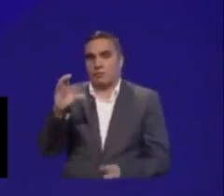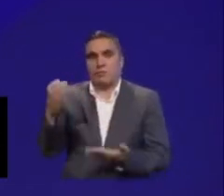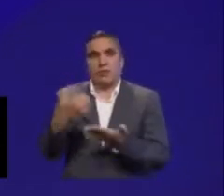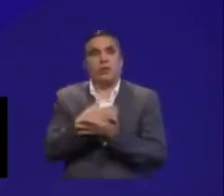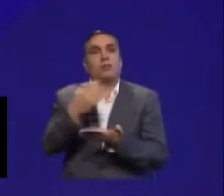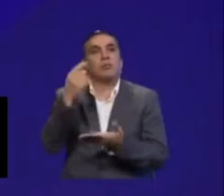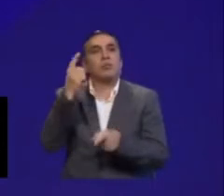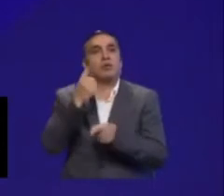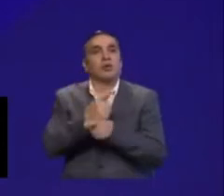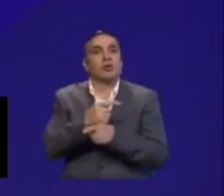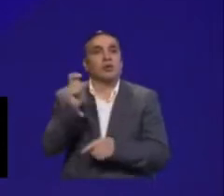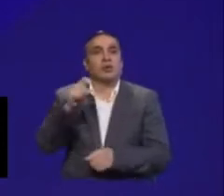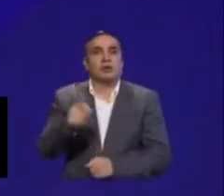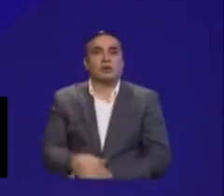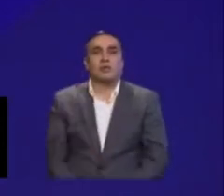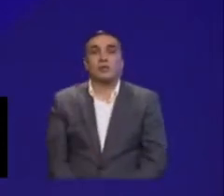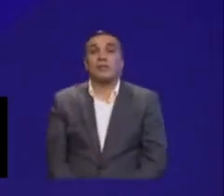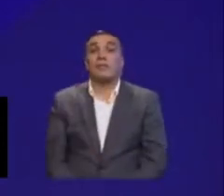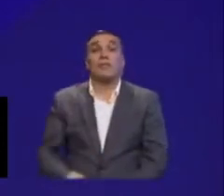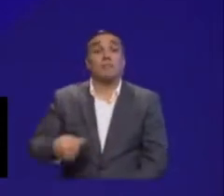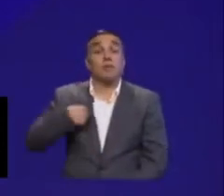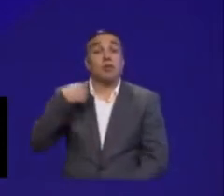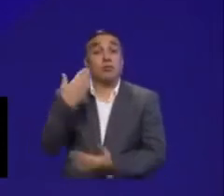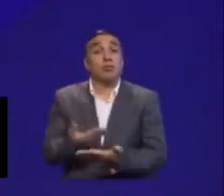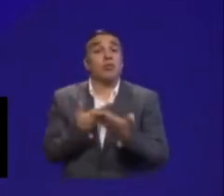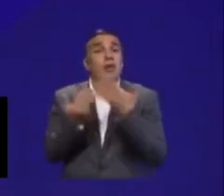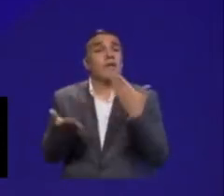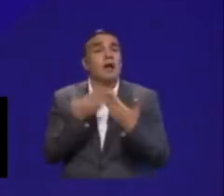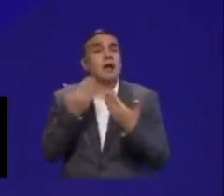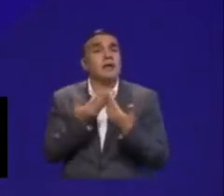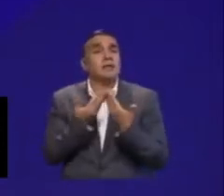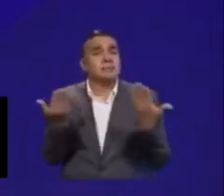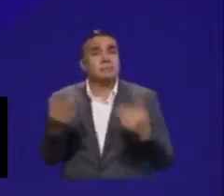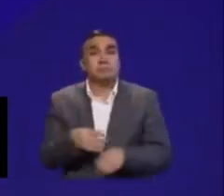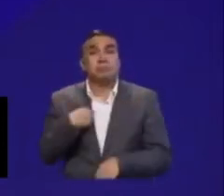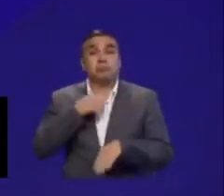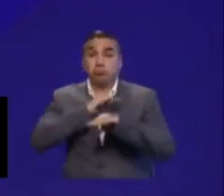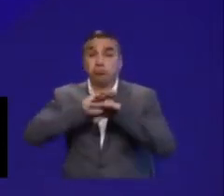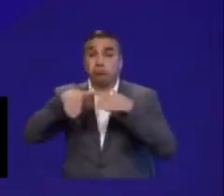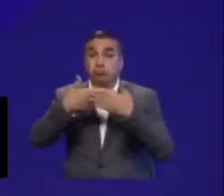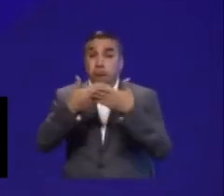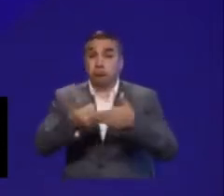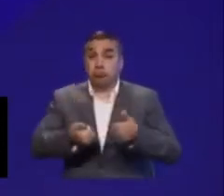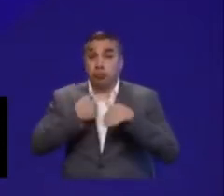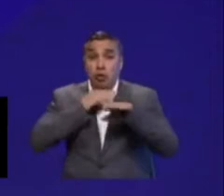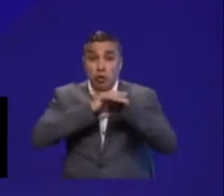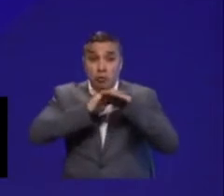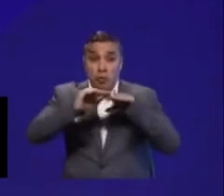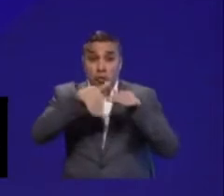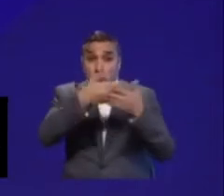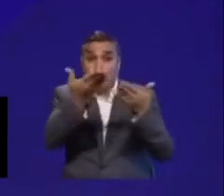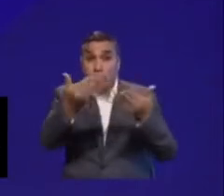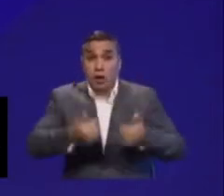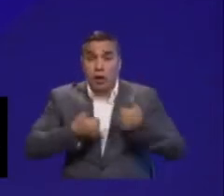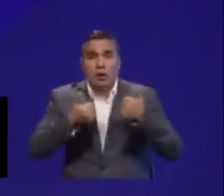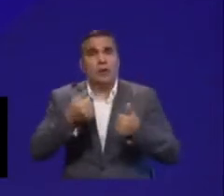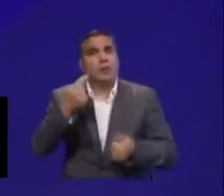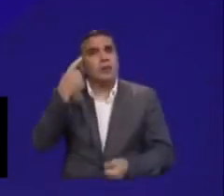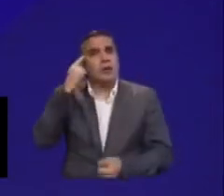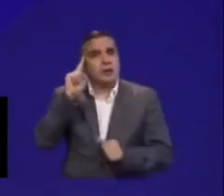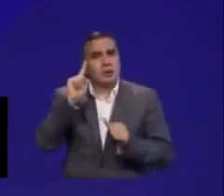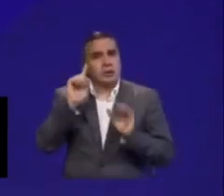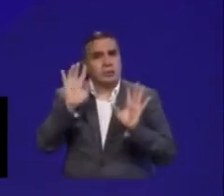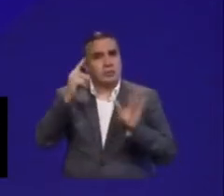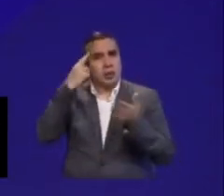para poder ponerse de pie. Entonces, nuestra propuesta es simple y, de hecho, les invito a todos los candidatos que están aquí a considerar esta para implementar de